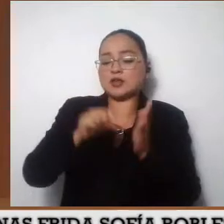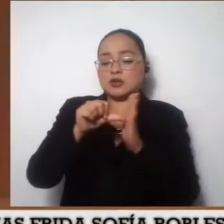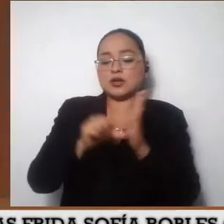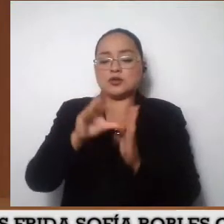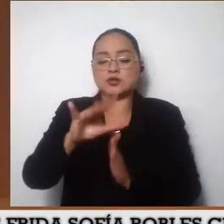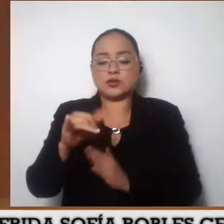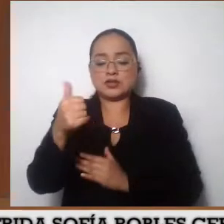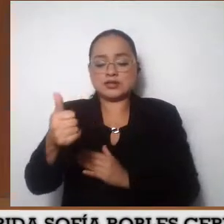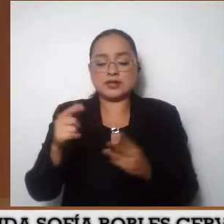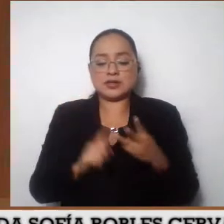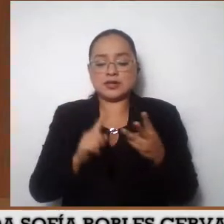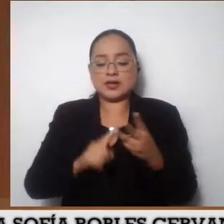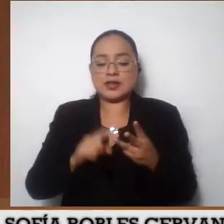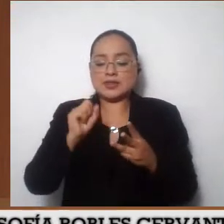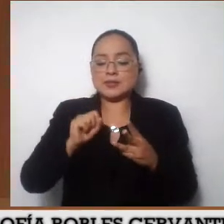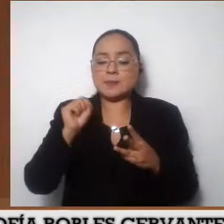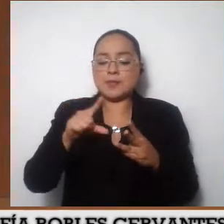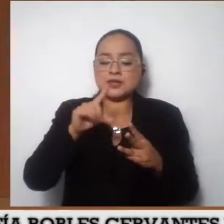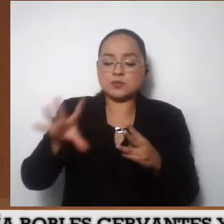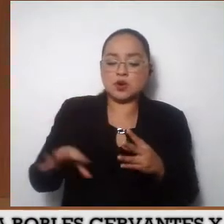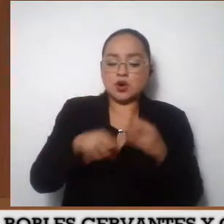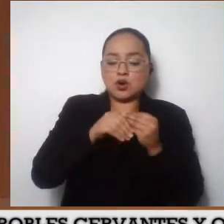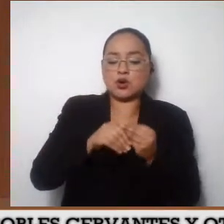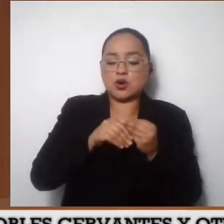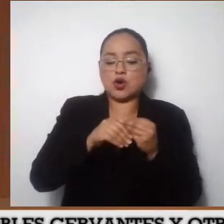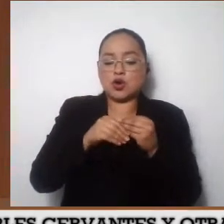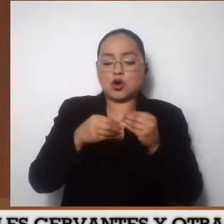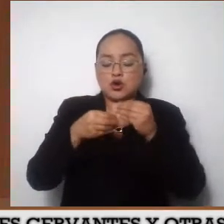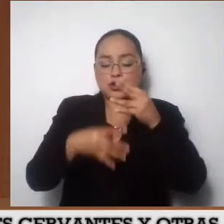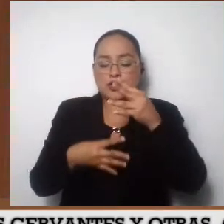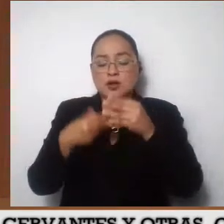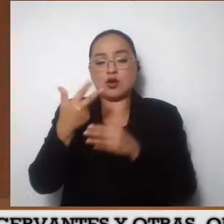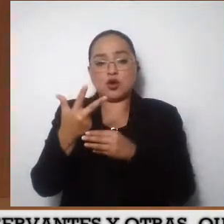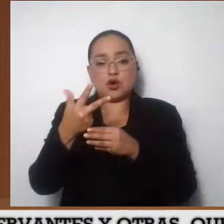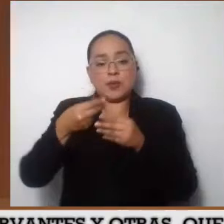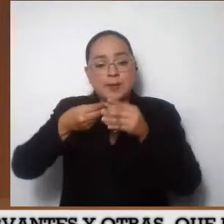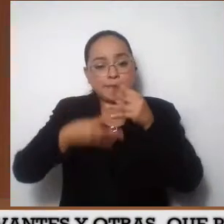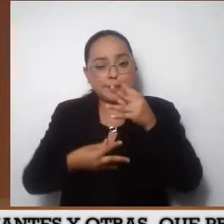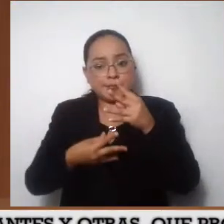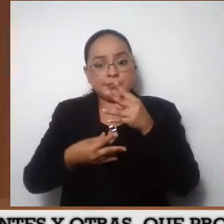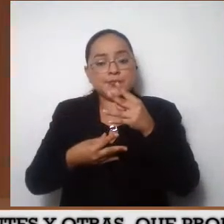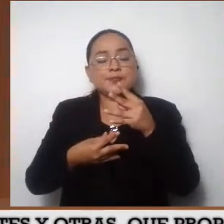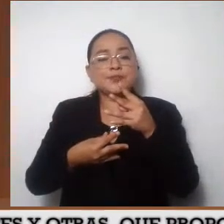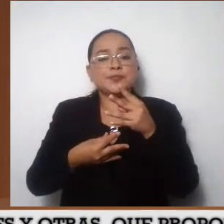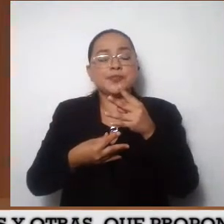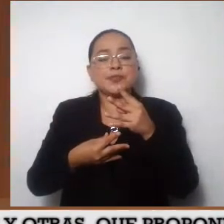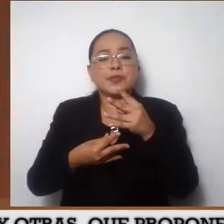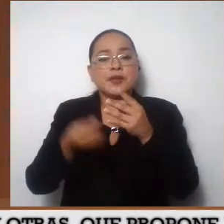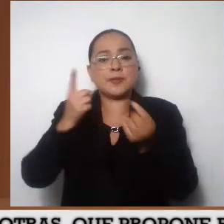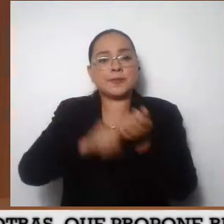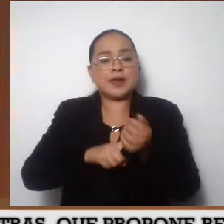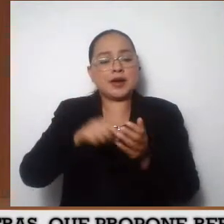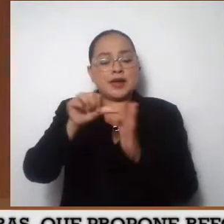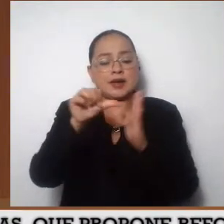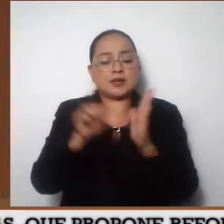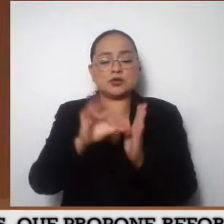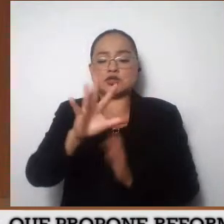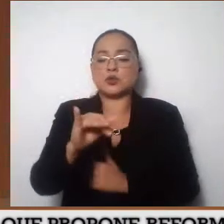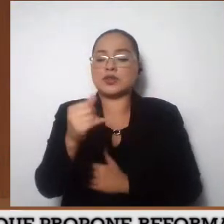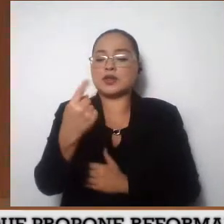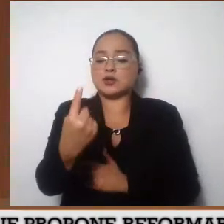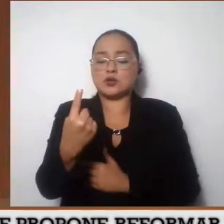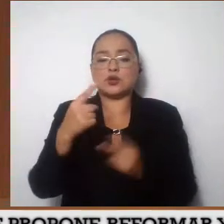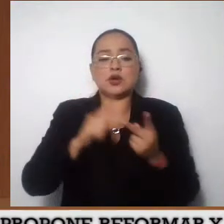56 y adicionar la fracción octava recorriéndose el orden de la subsecuente al artículo 51 y la